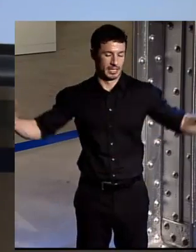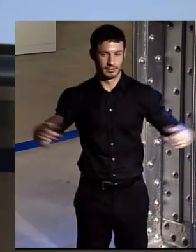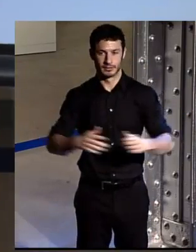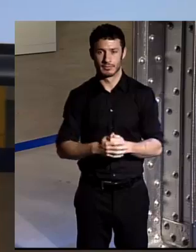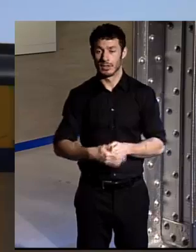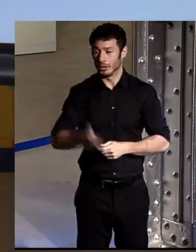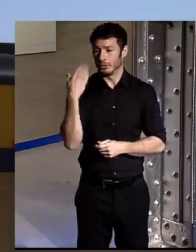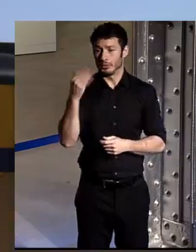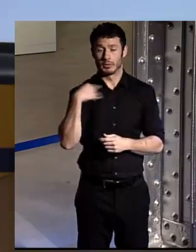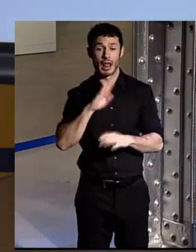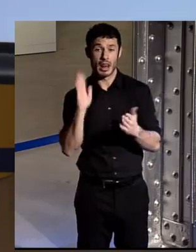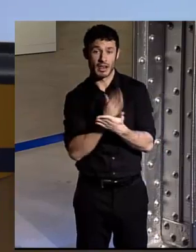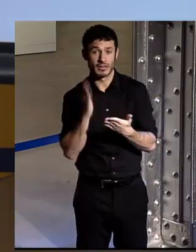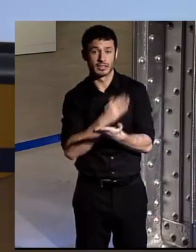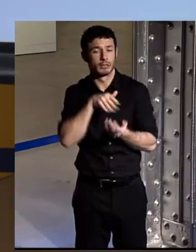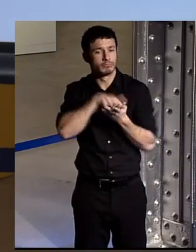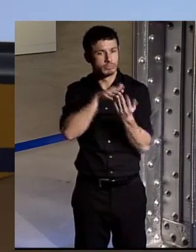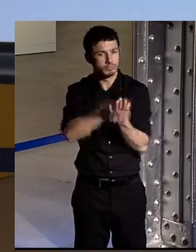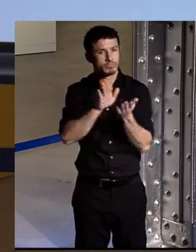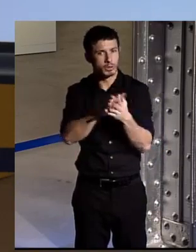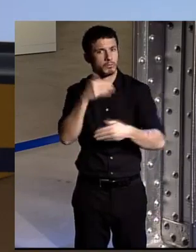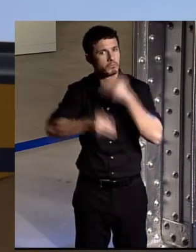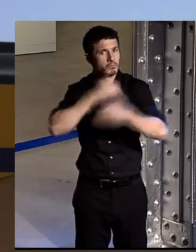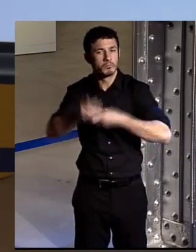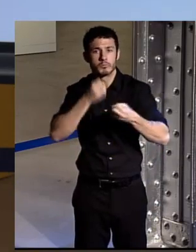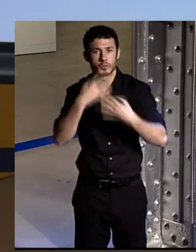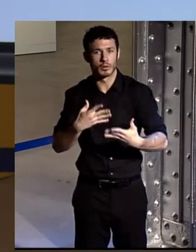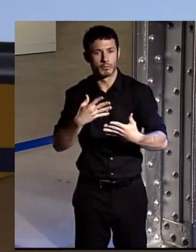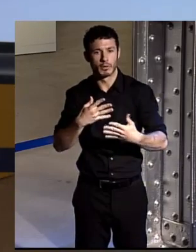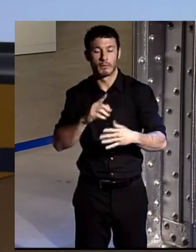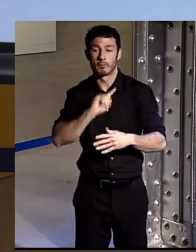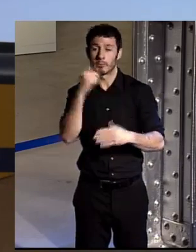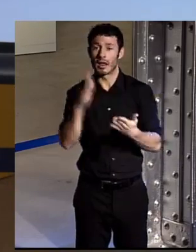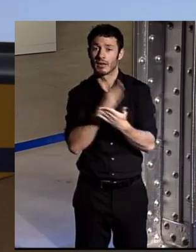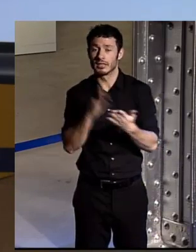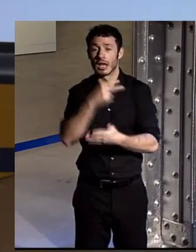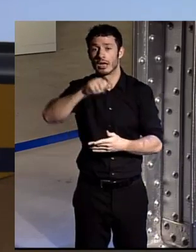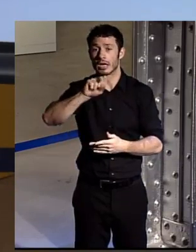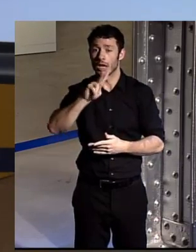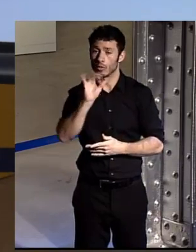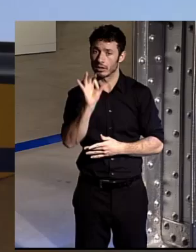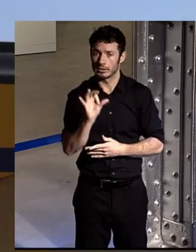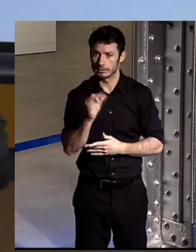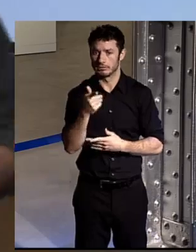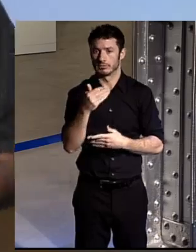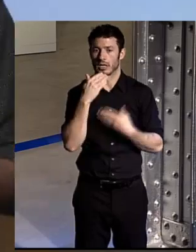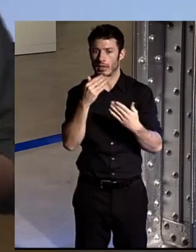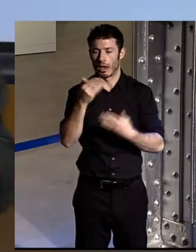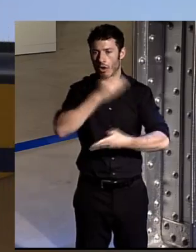publicar por nuestra cuenta varias revistas que funcionaron muy bien, las primeras revistas Naucas, que se hicieron por financiación colectiva o